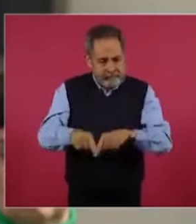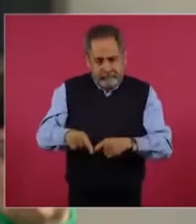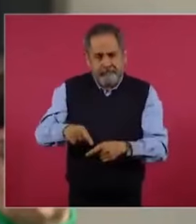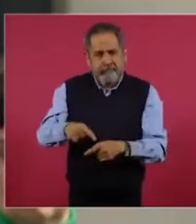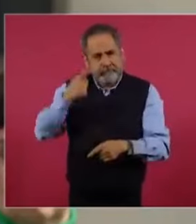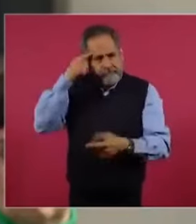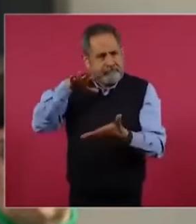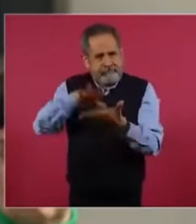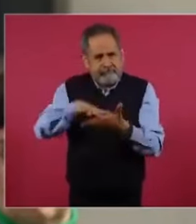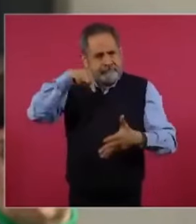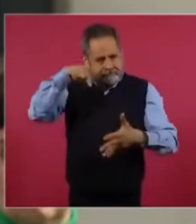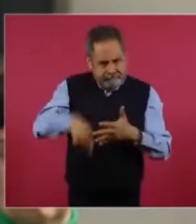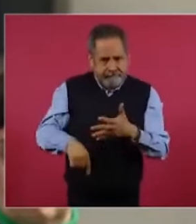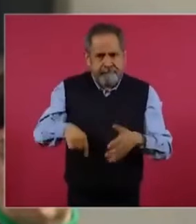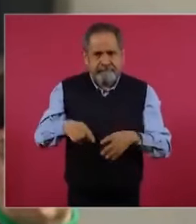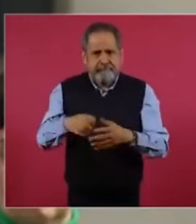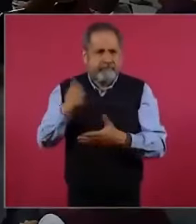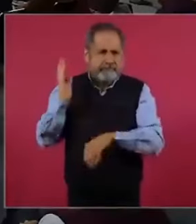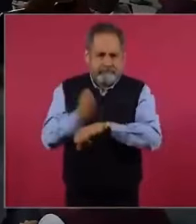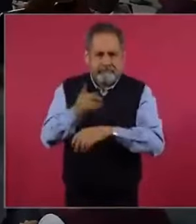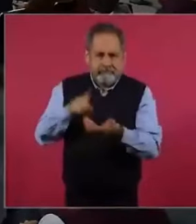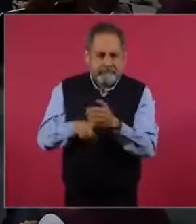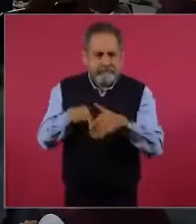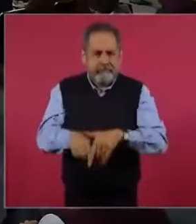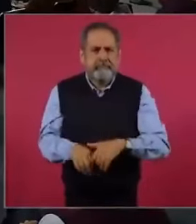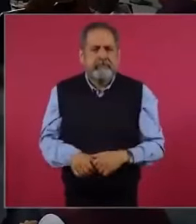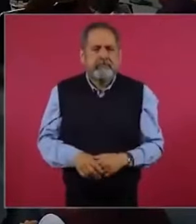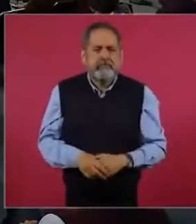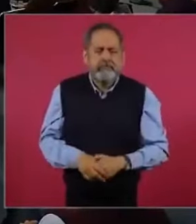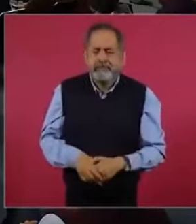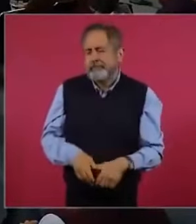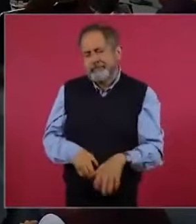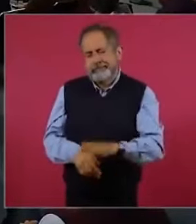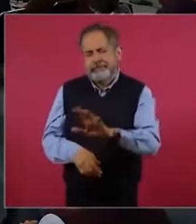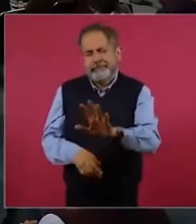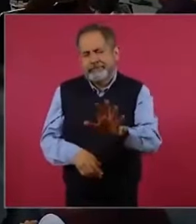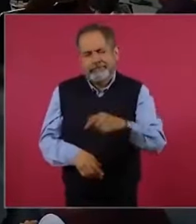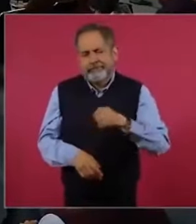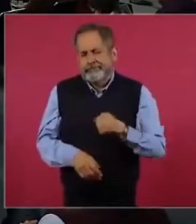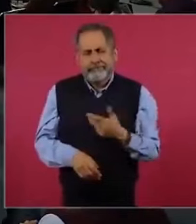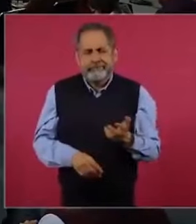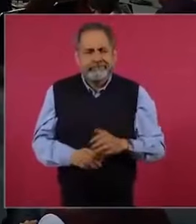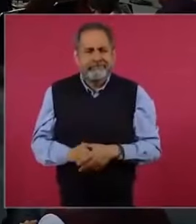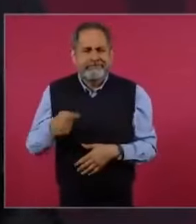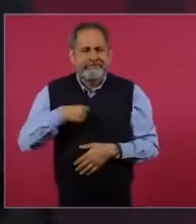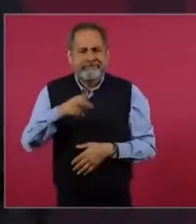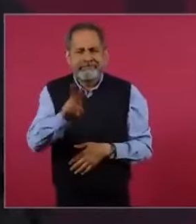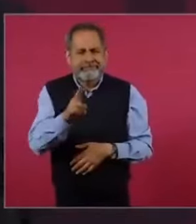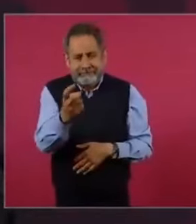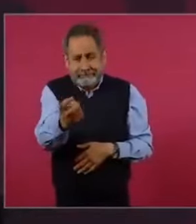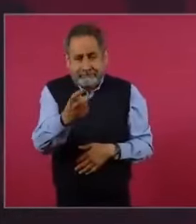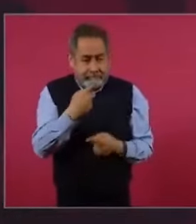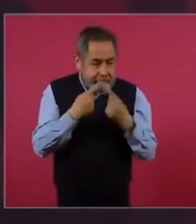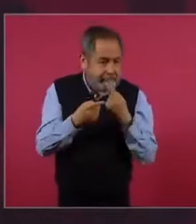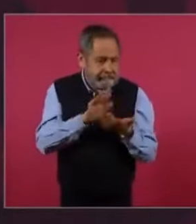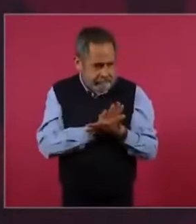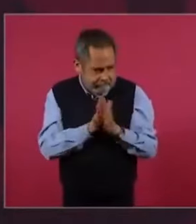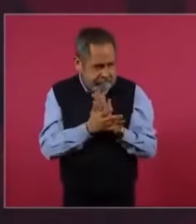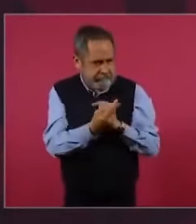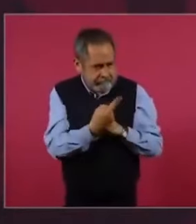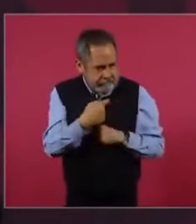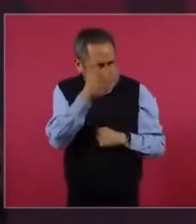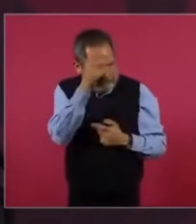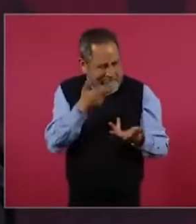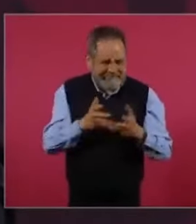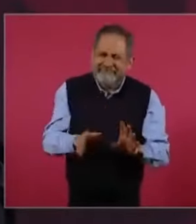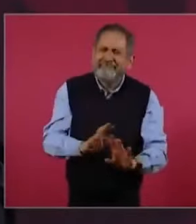sólidos y en el respeto a la ley sigamos trabajando en pro de un México mejor para todas y todos la verdad